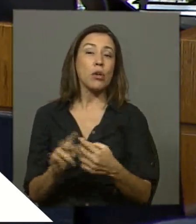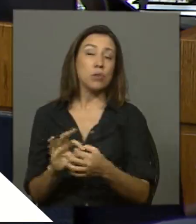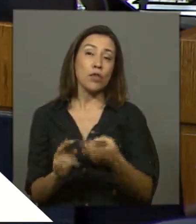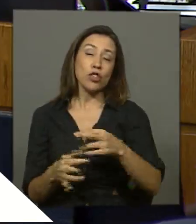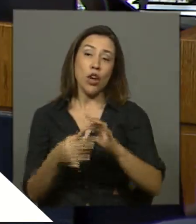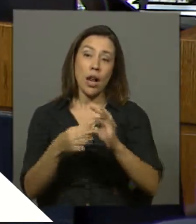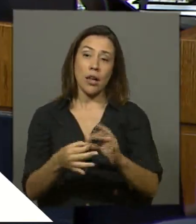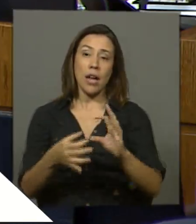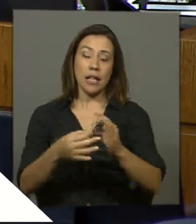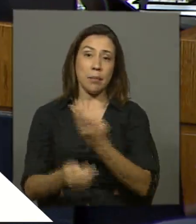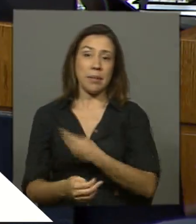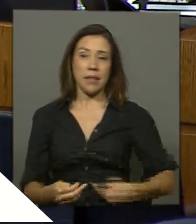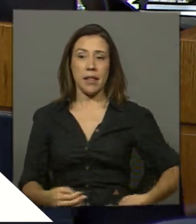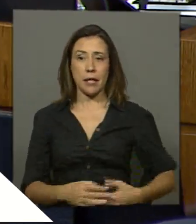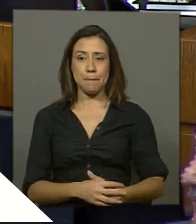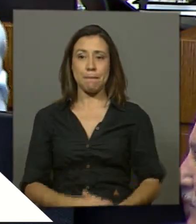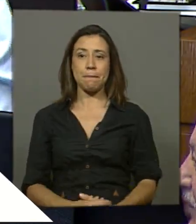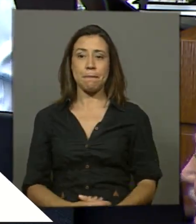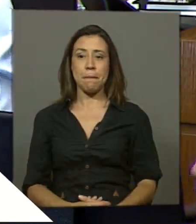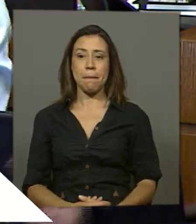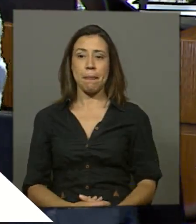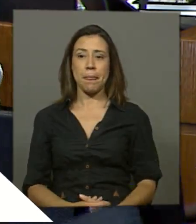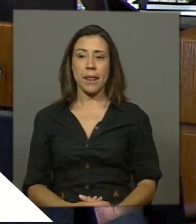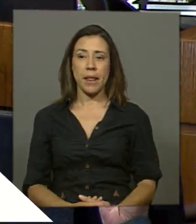agradecemos Gracias presidente Muchas